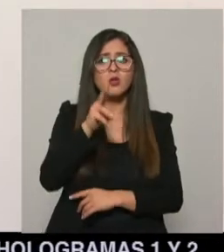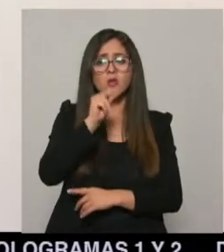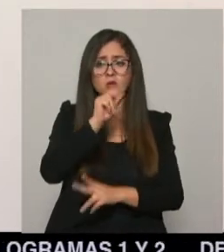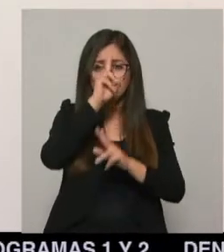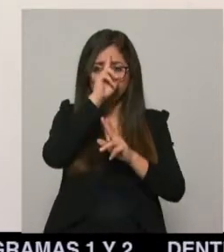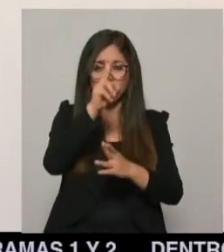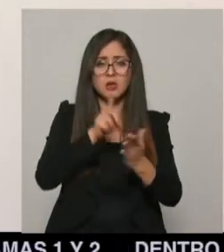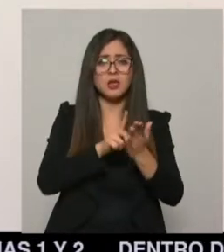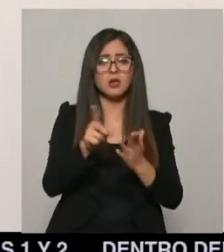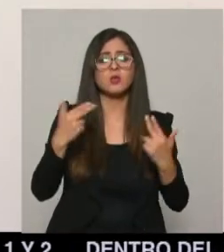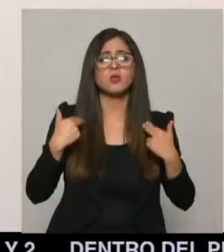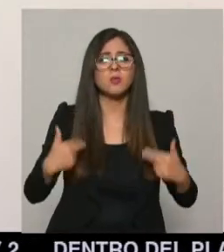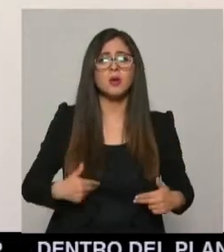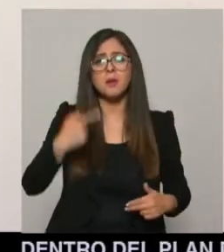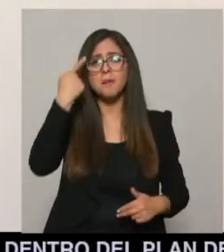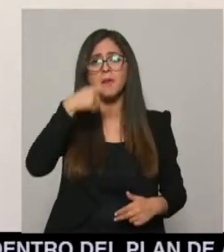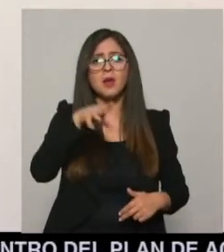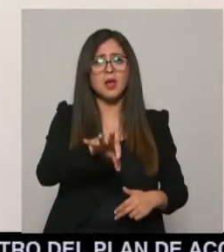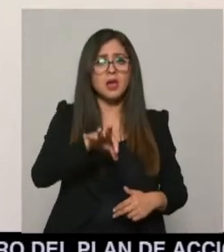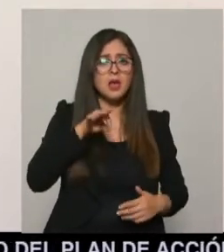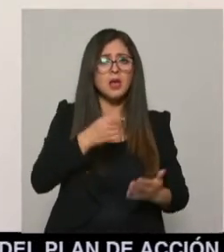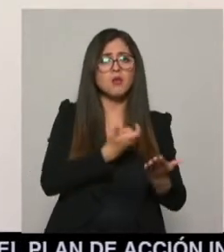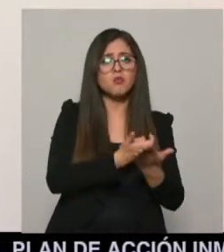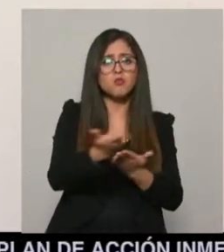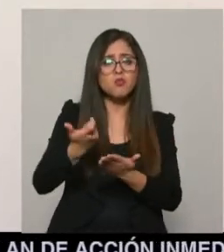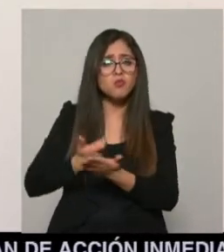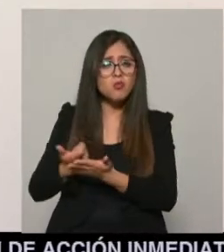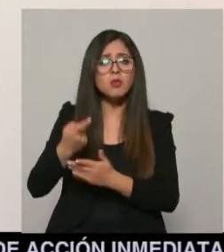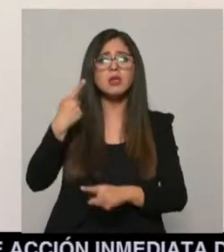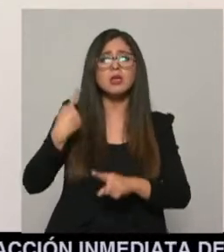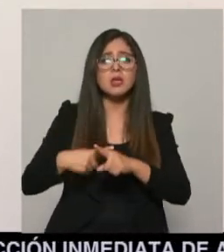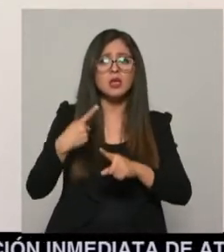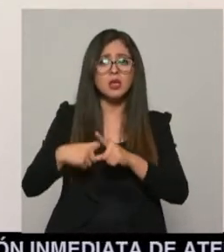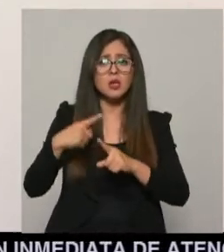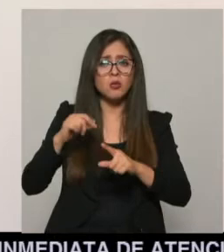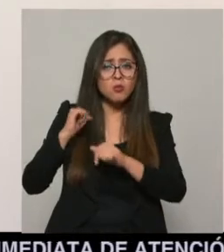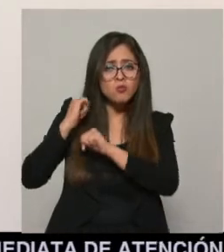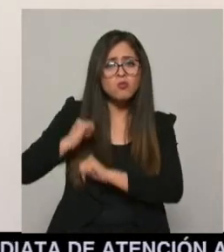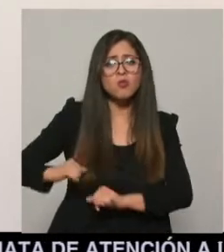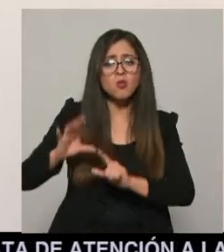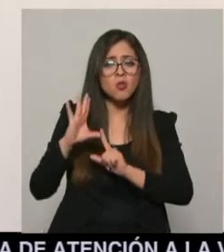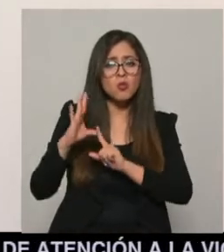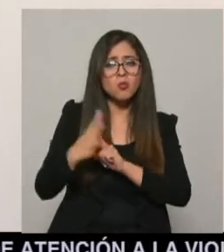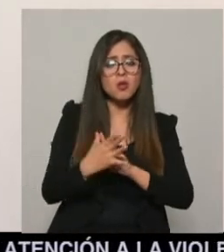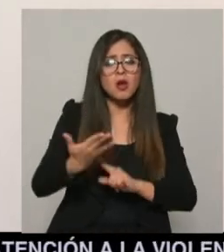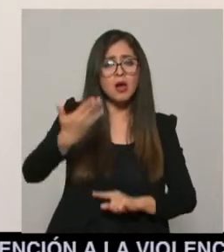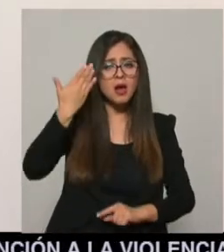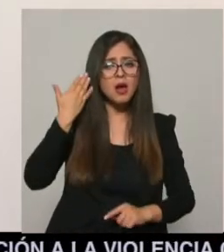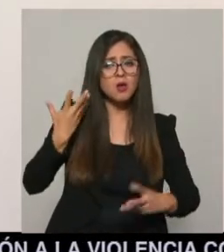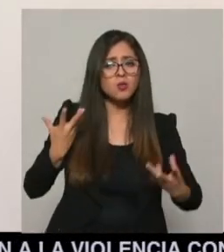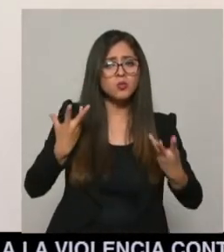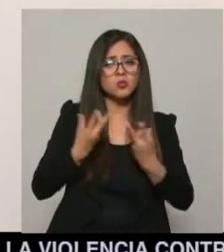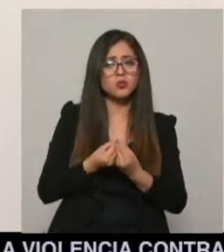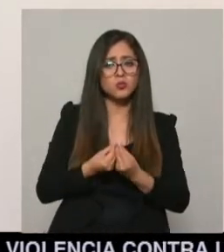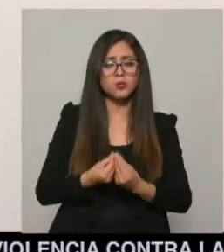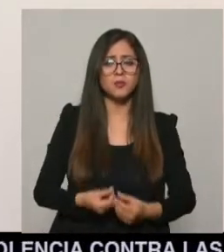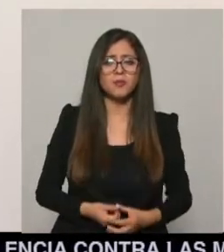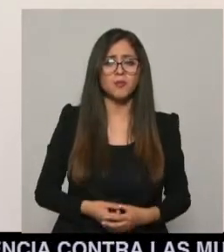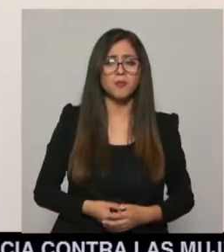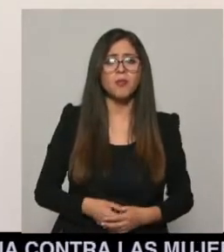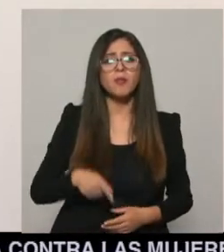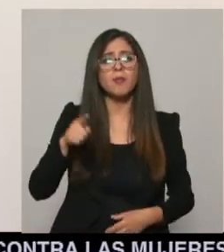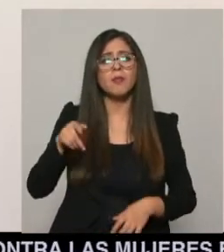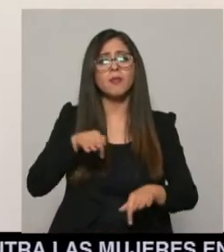ciudadanos para que se elija el presupuesto participativo. Quiero decir que quienes integraban la comisión habían tenido en muchos de los casos ni trabajos